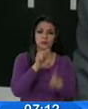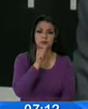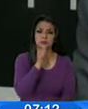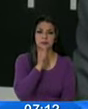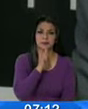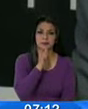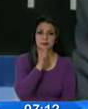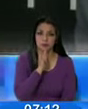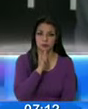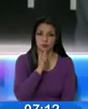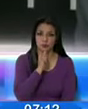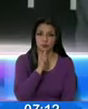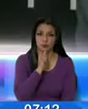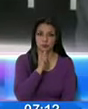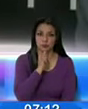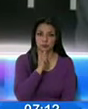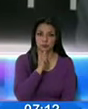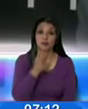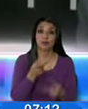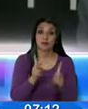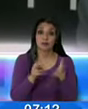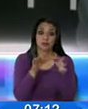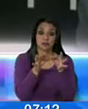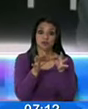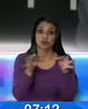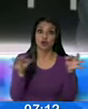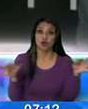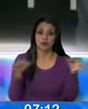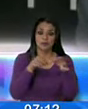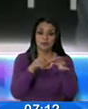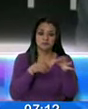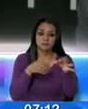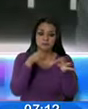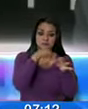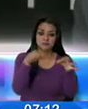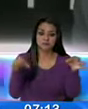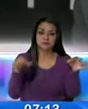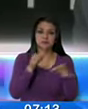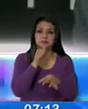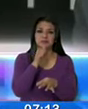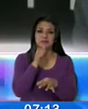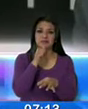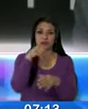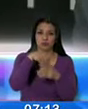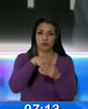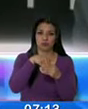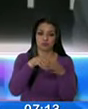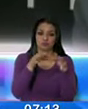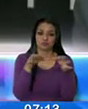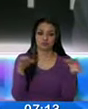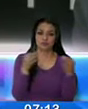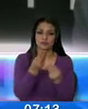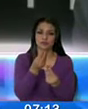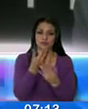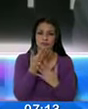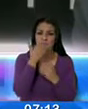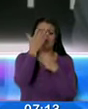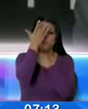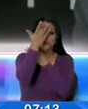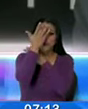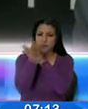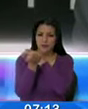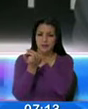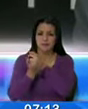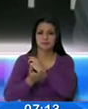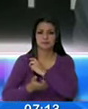documentos que llegan incluso en sobres reservados, secretos. Porque evidentemente eso permite